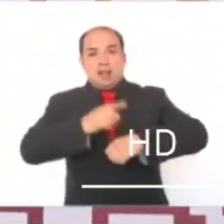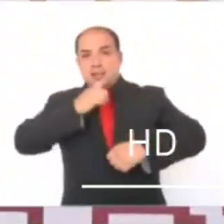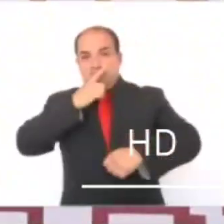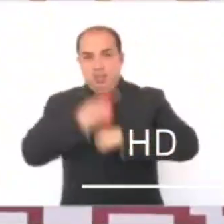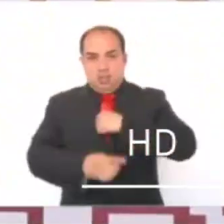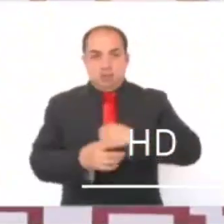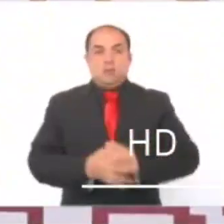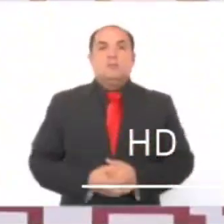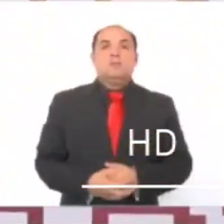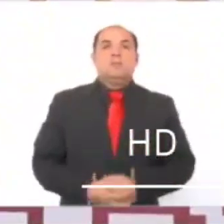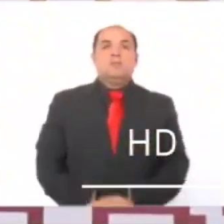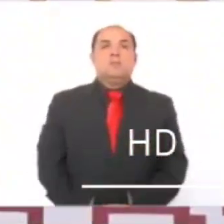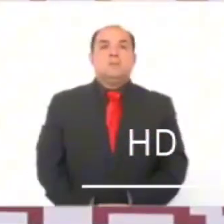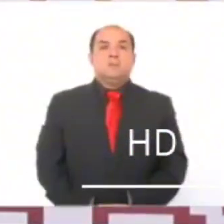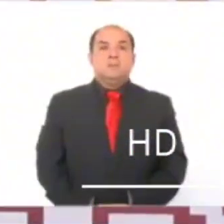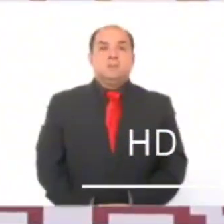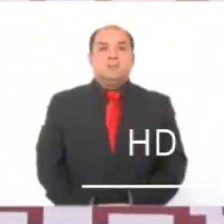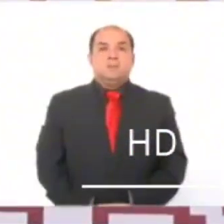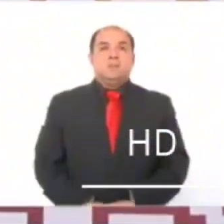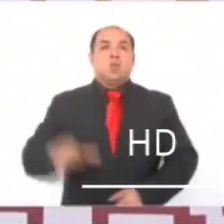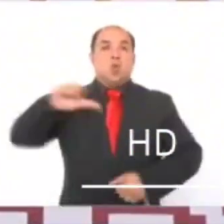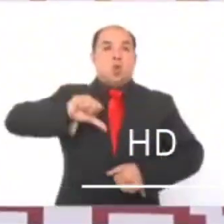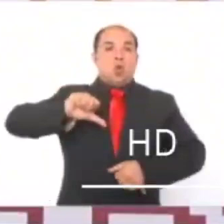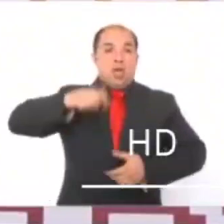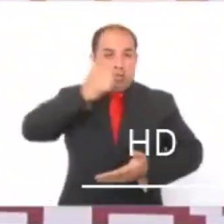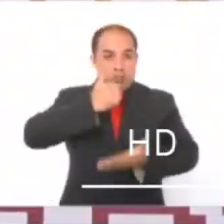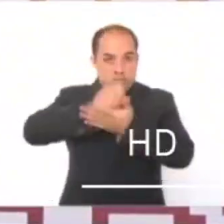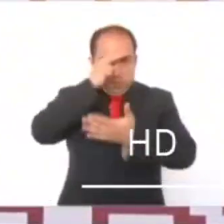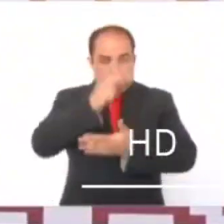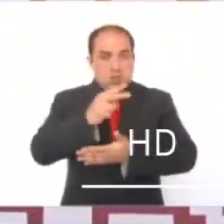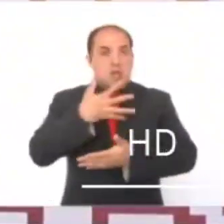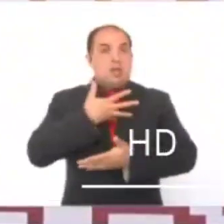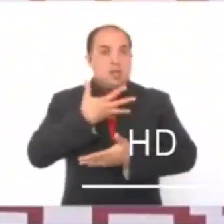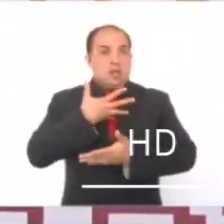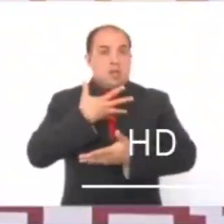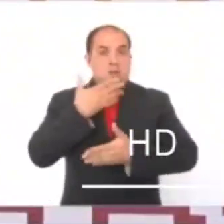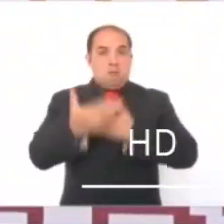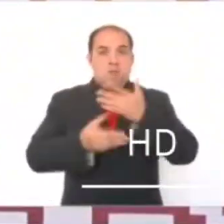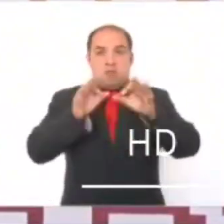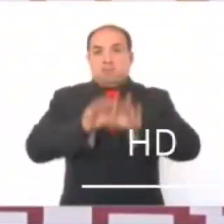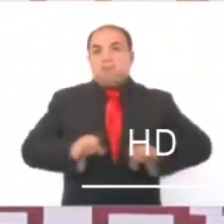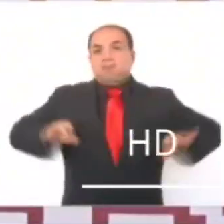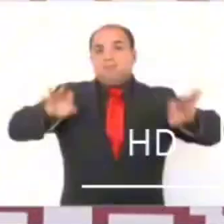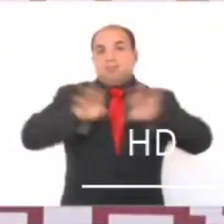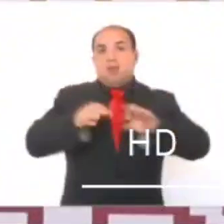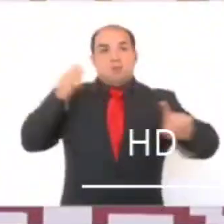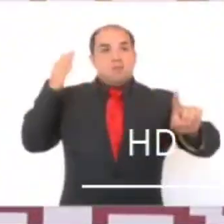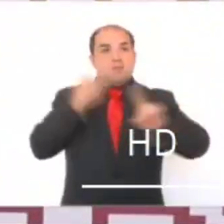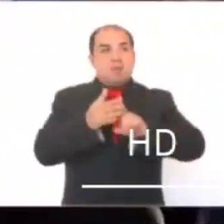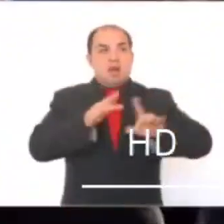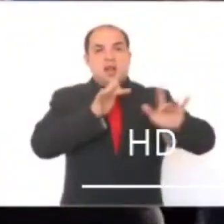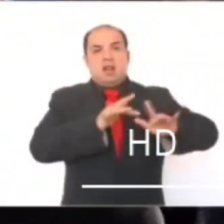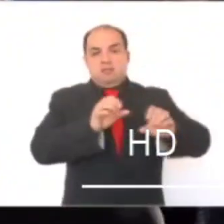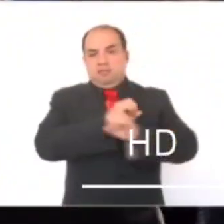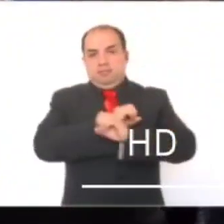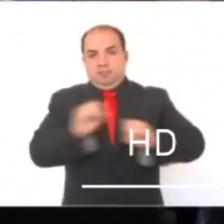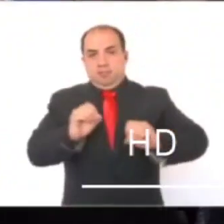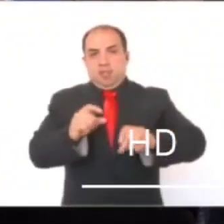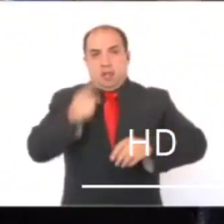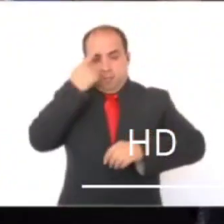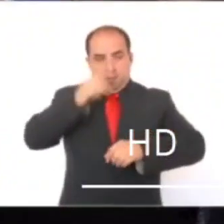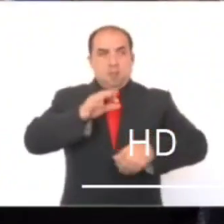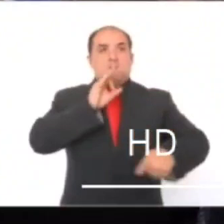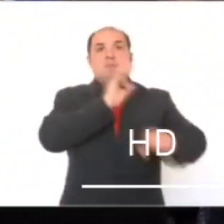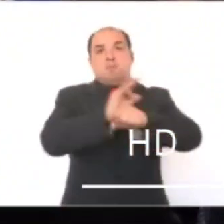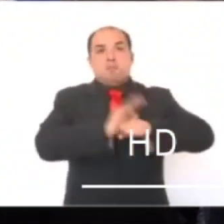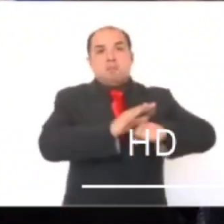daño. Hoy creemos que en la Ciudad de México se da un gran paso contra la impunidad, a favor de las justicias de